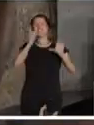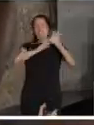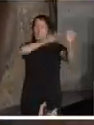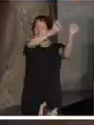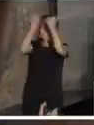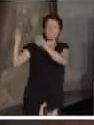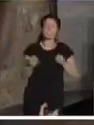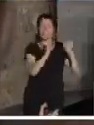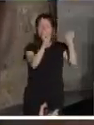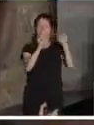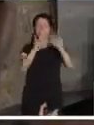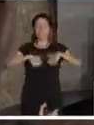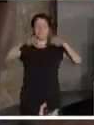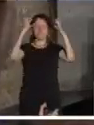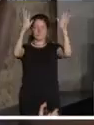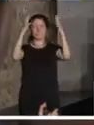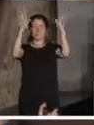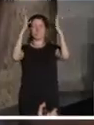defiende